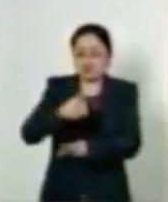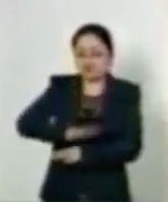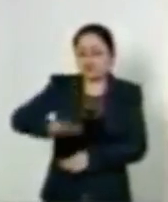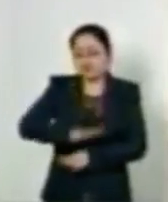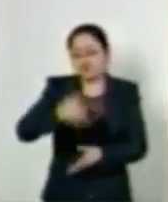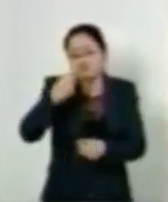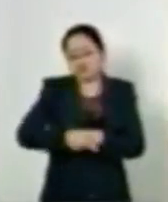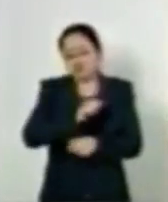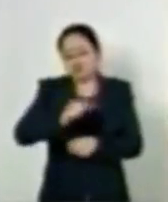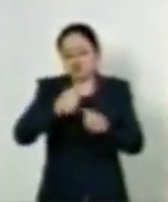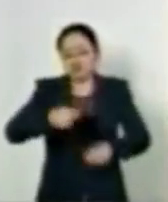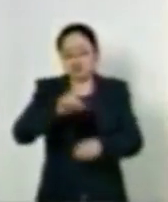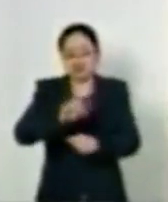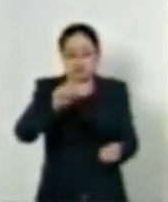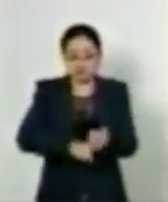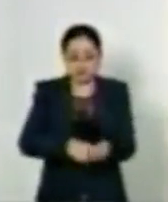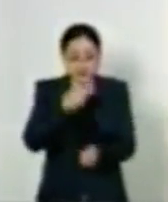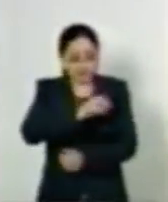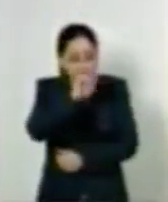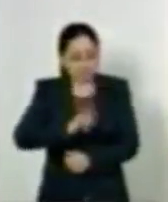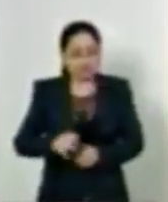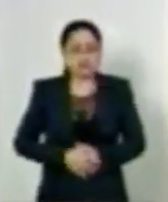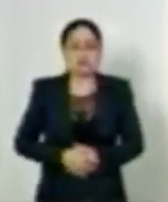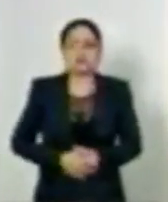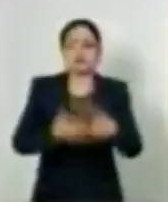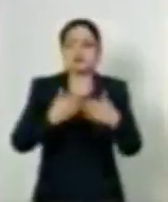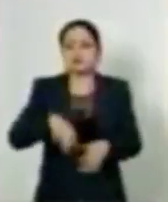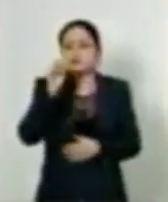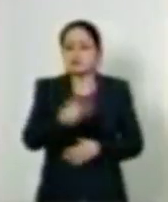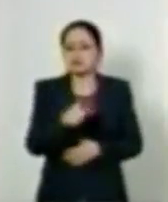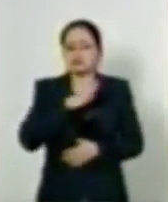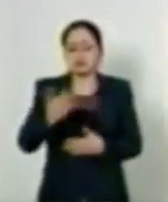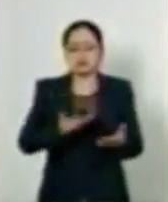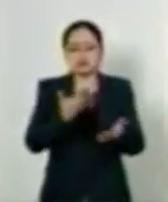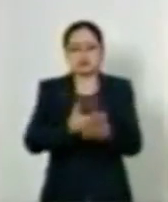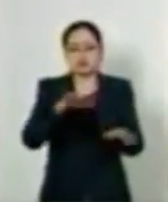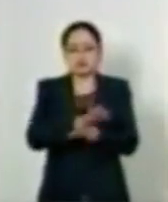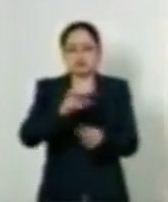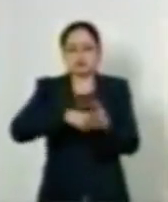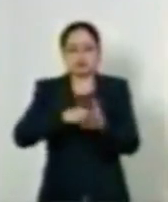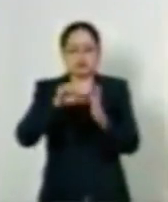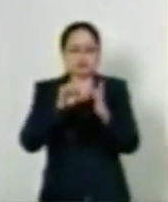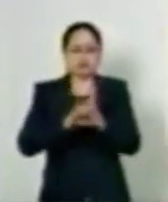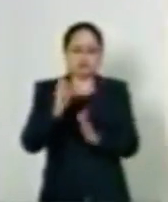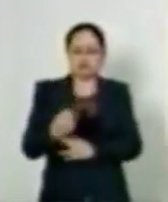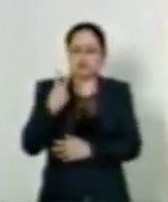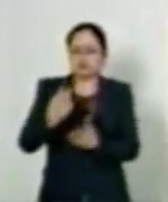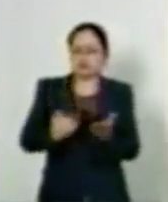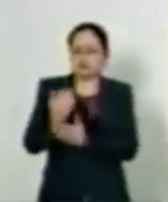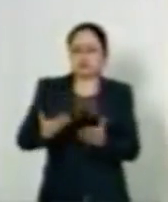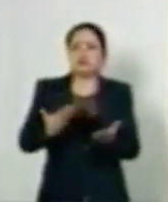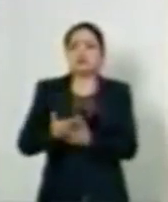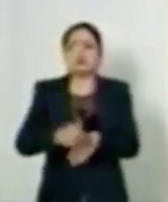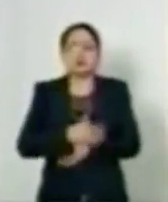de riesgo a la seguridad interior. Y finalmente, se propone modificar el artículo 32 del dictamen